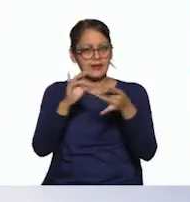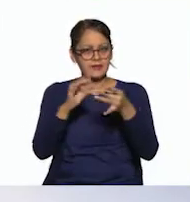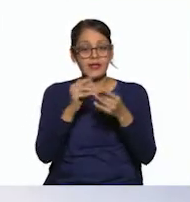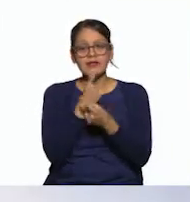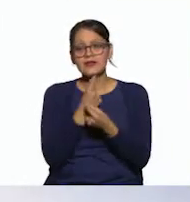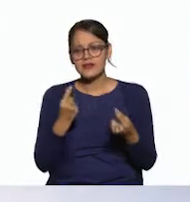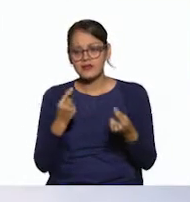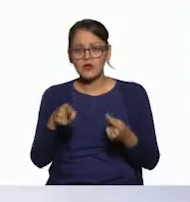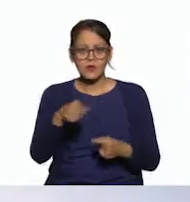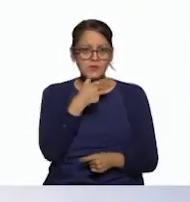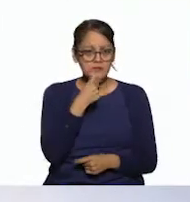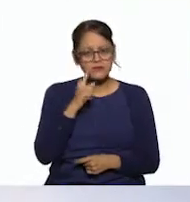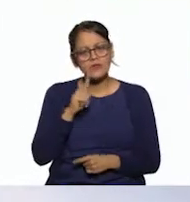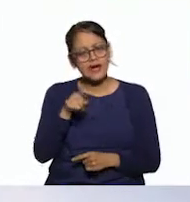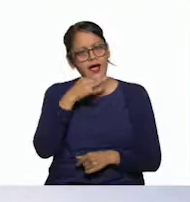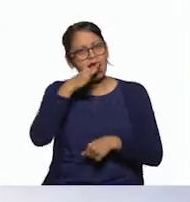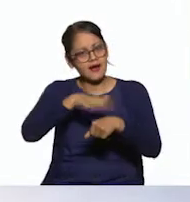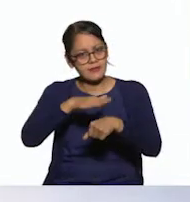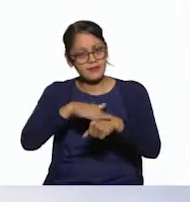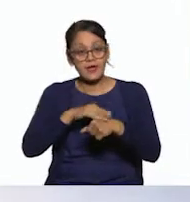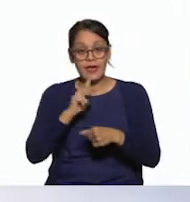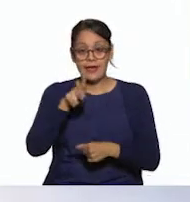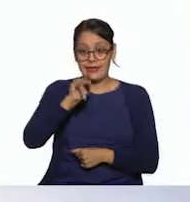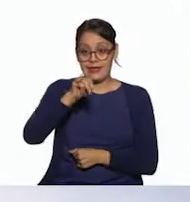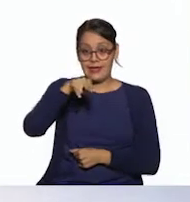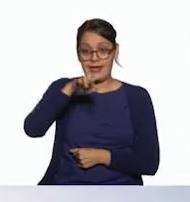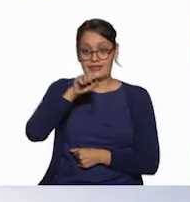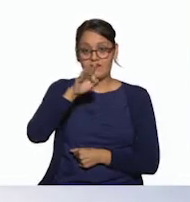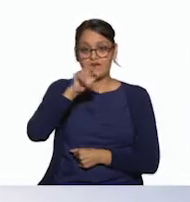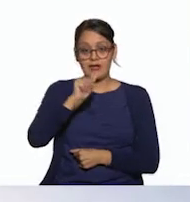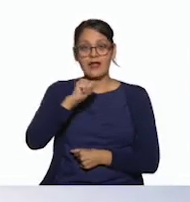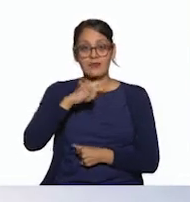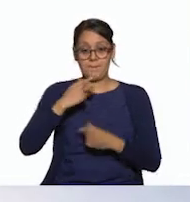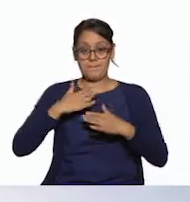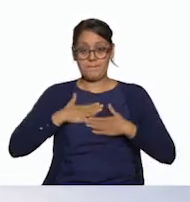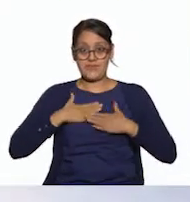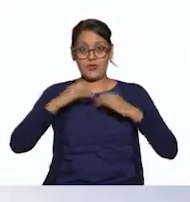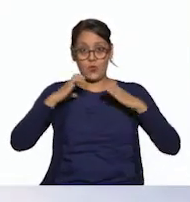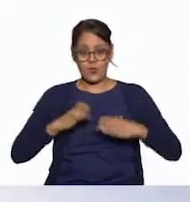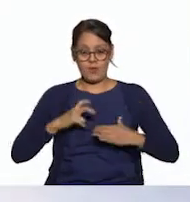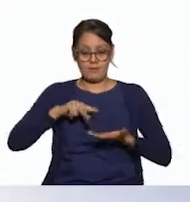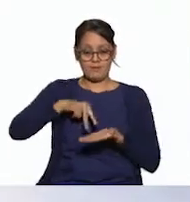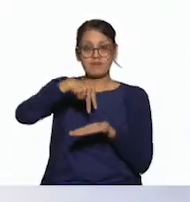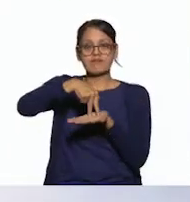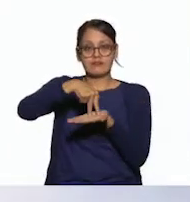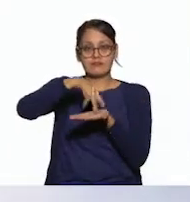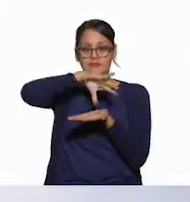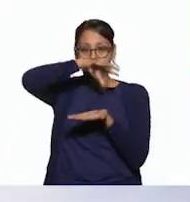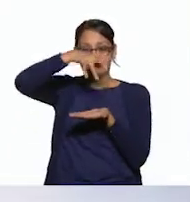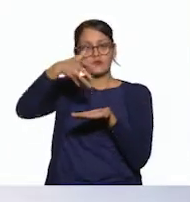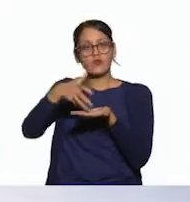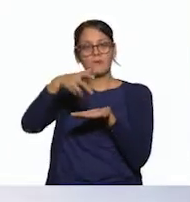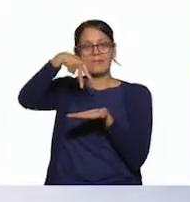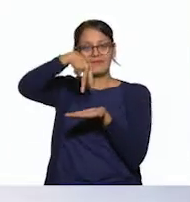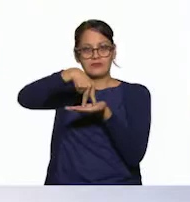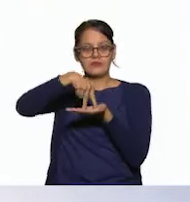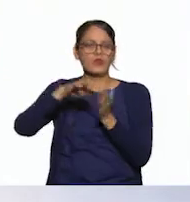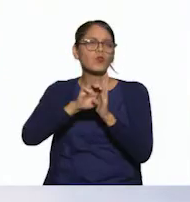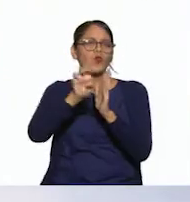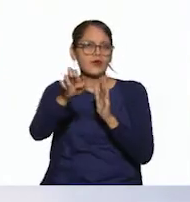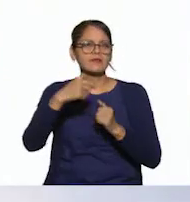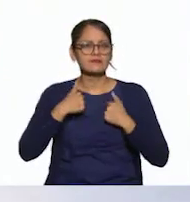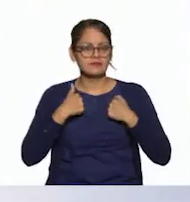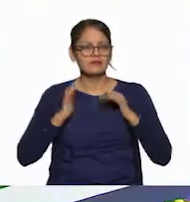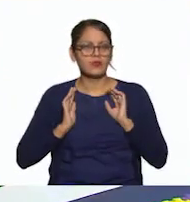los niños que la kinesfera pues es este espacio, que es su espacio personal, porque si yo trato, no sé, por